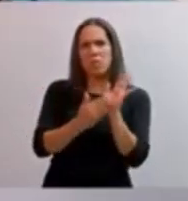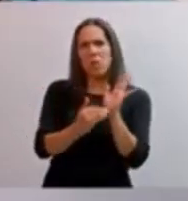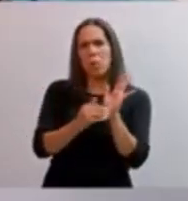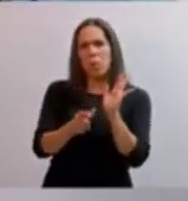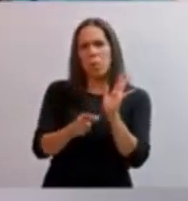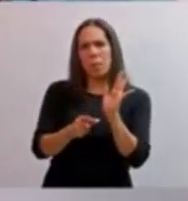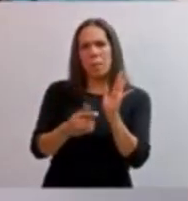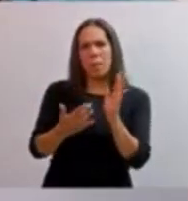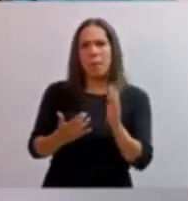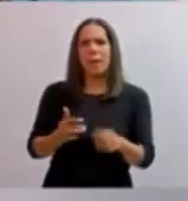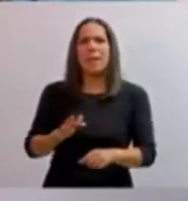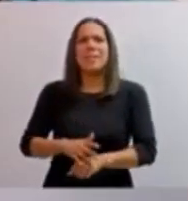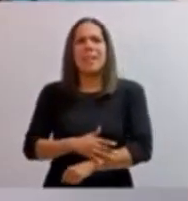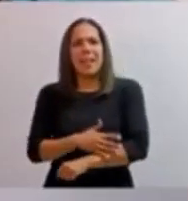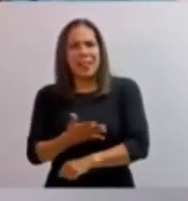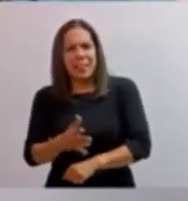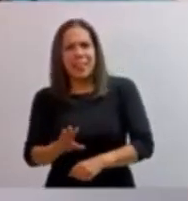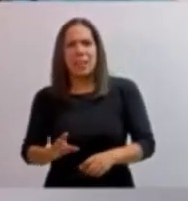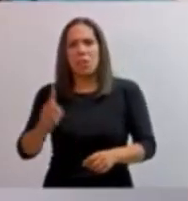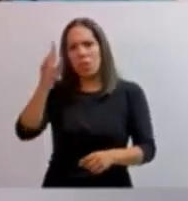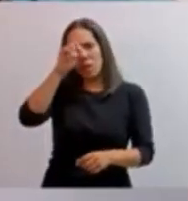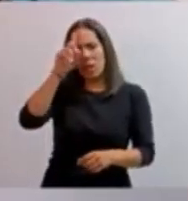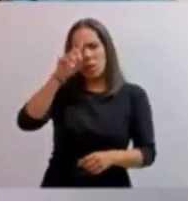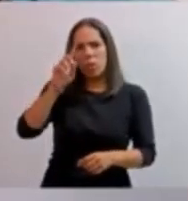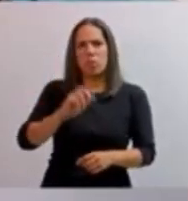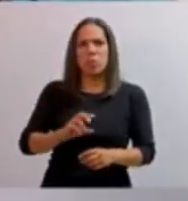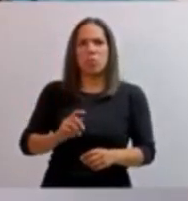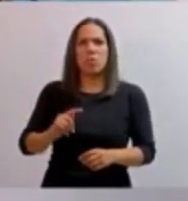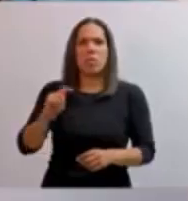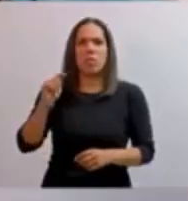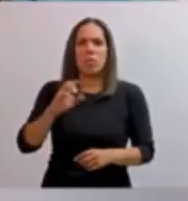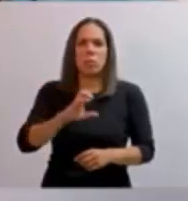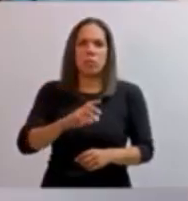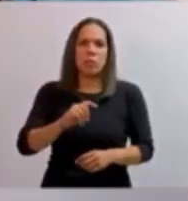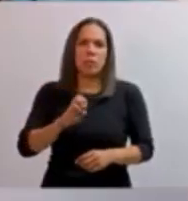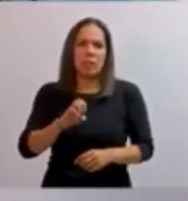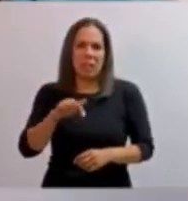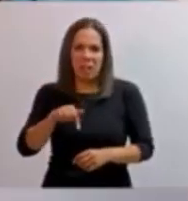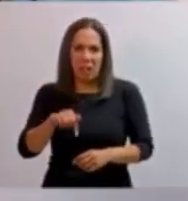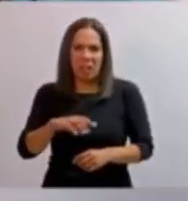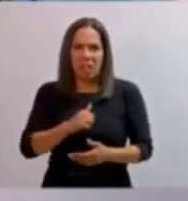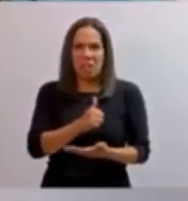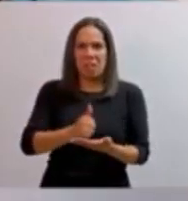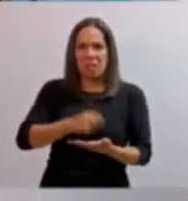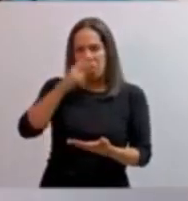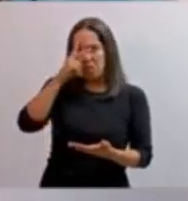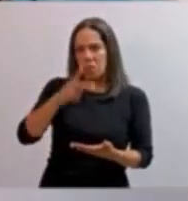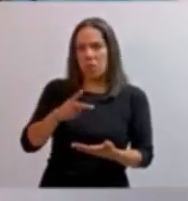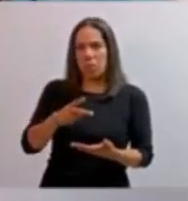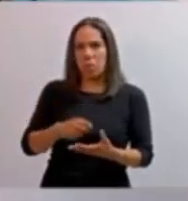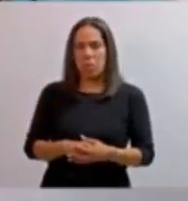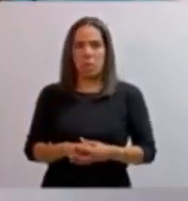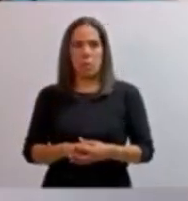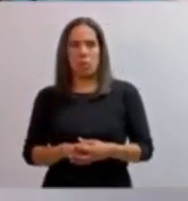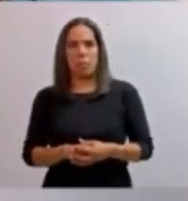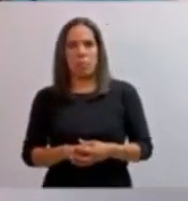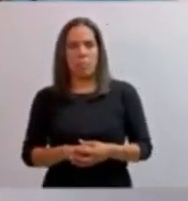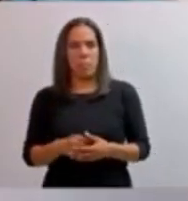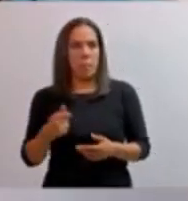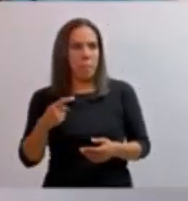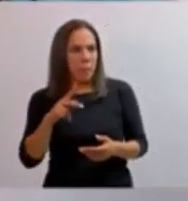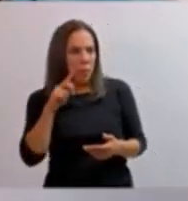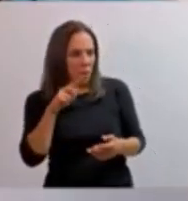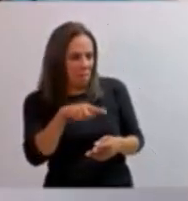en la Educación Básica en la Ciudad de México, que es, al decir de su titular, un golpe de timón en donde hay